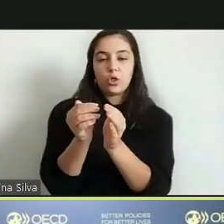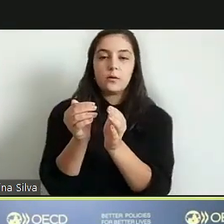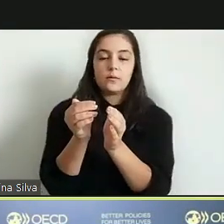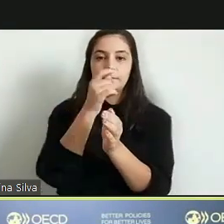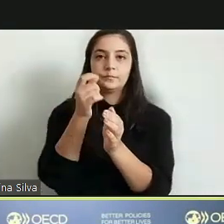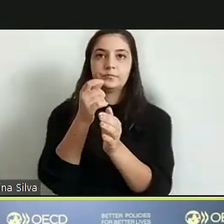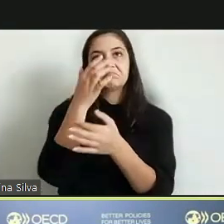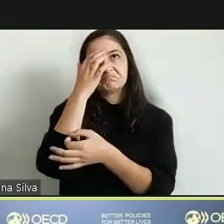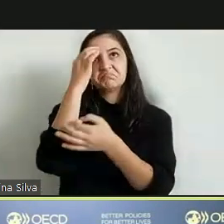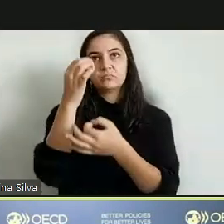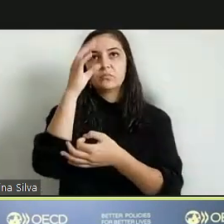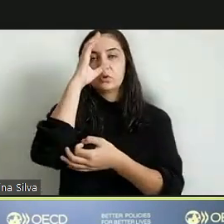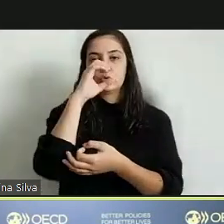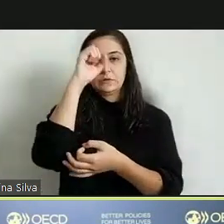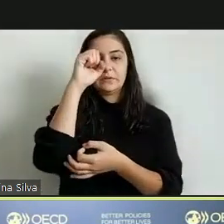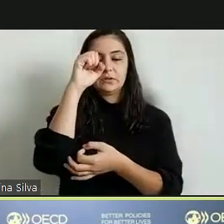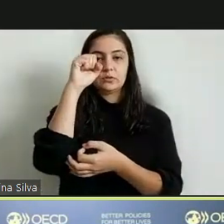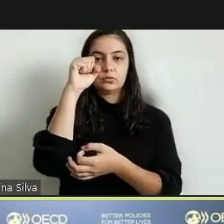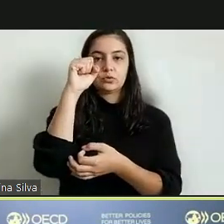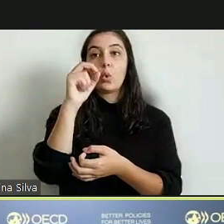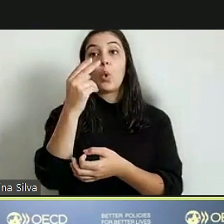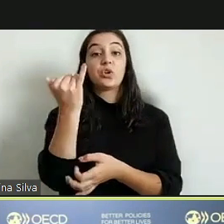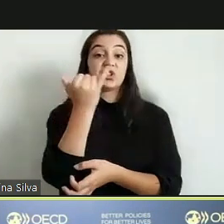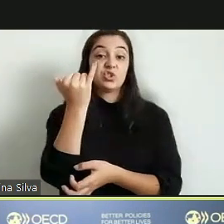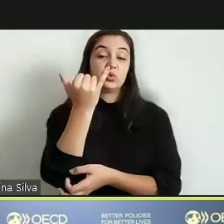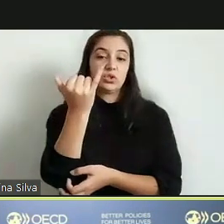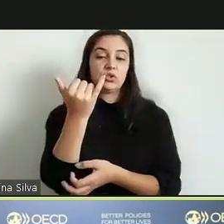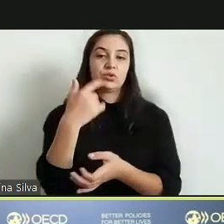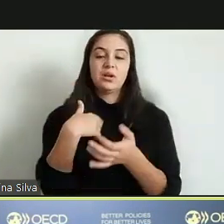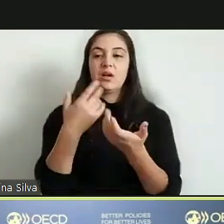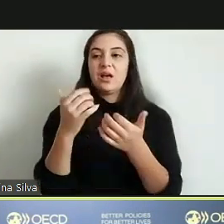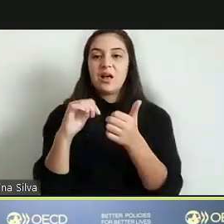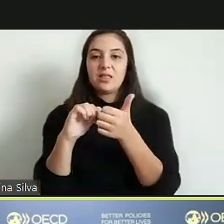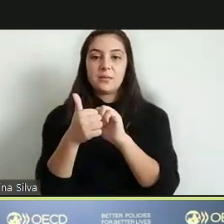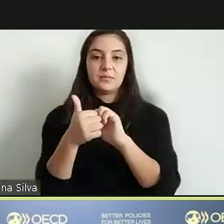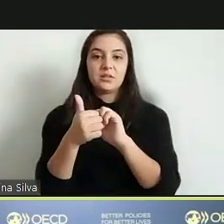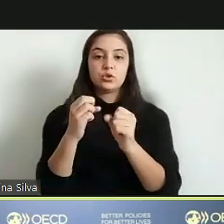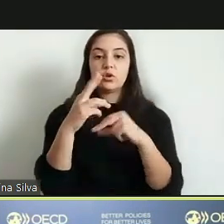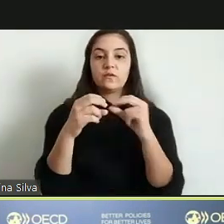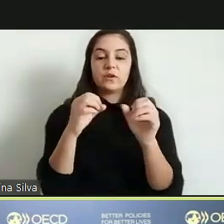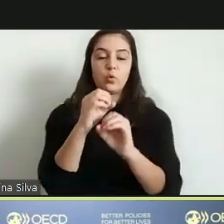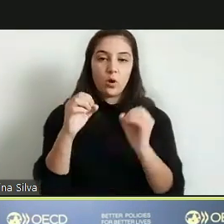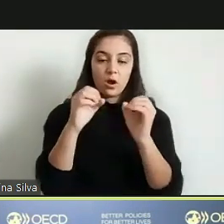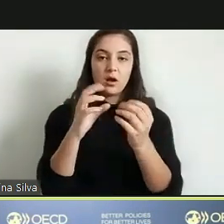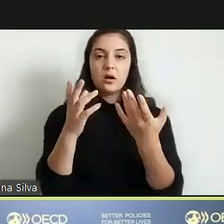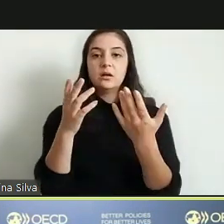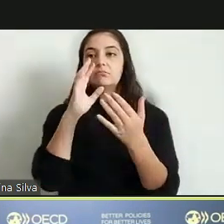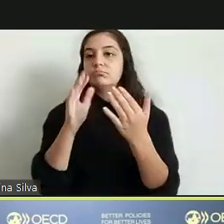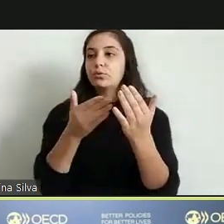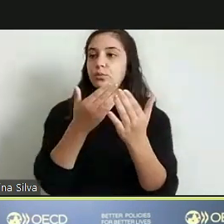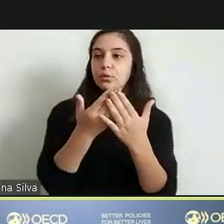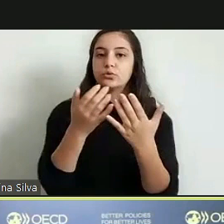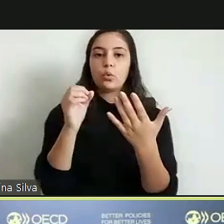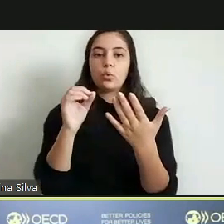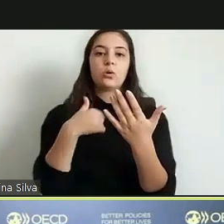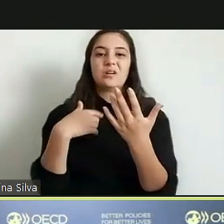los gobiernos o las instituciones no adaptarían innovaciones si son propuestas, o no